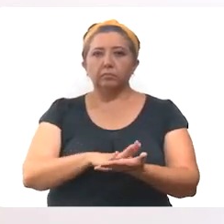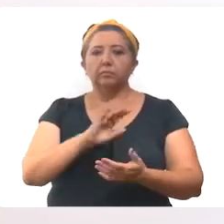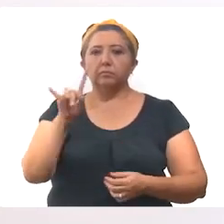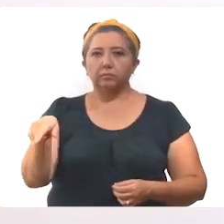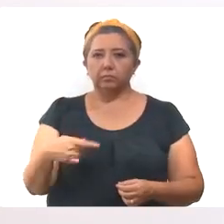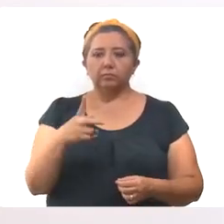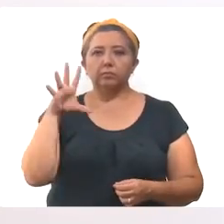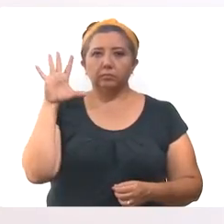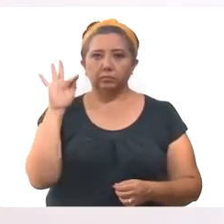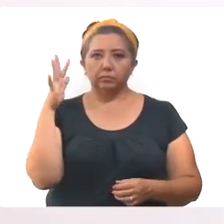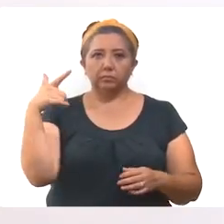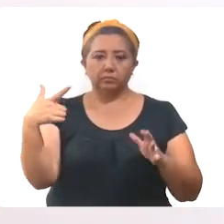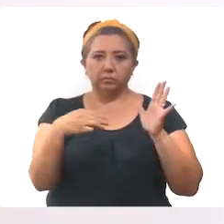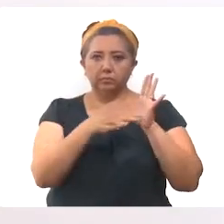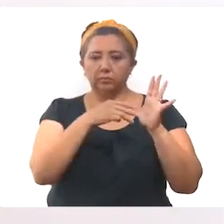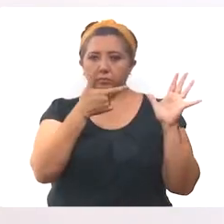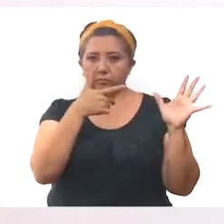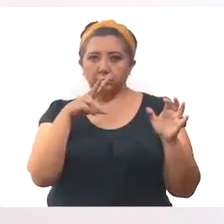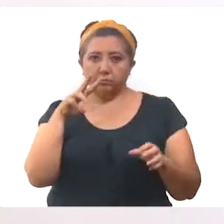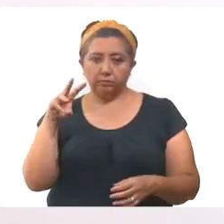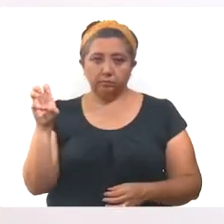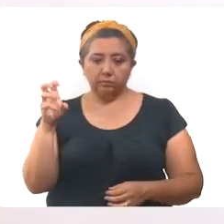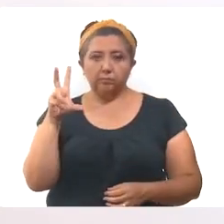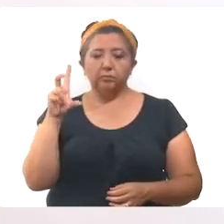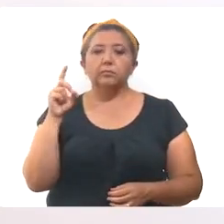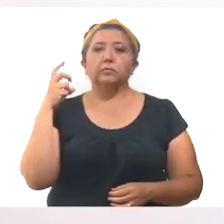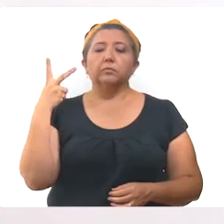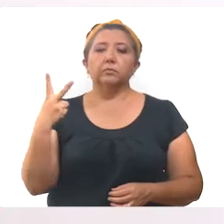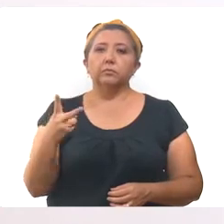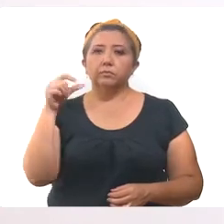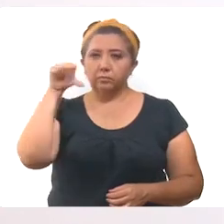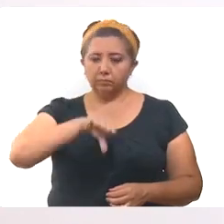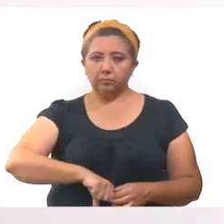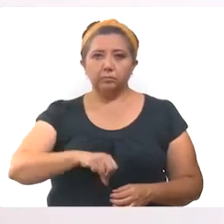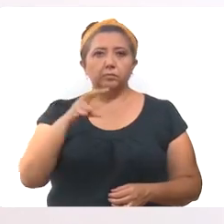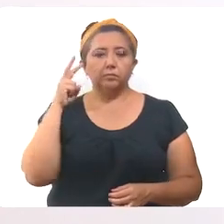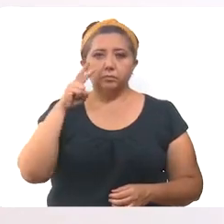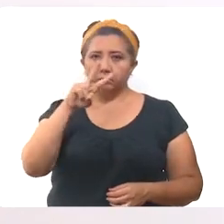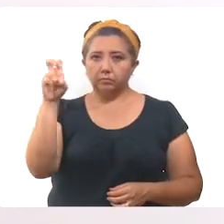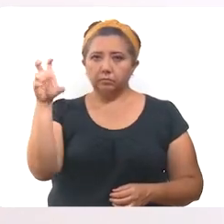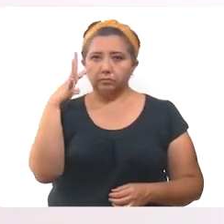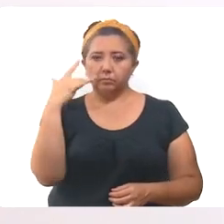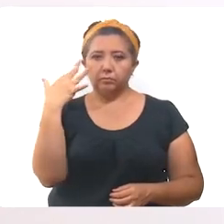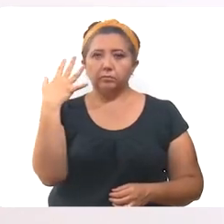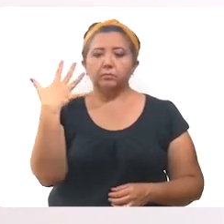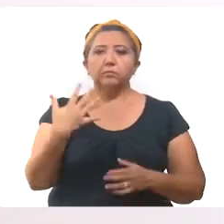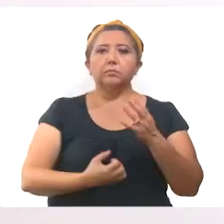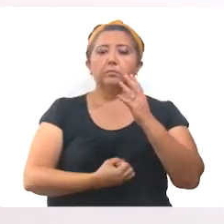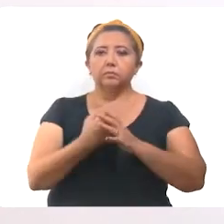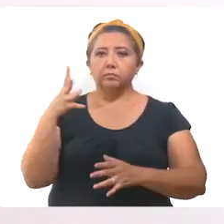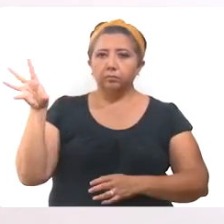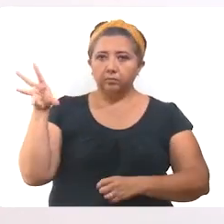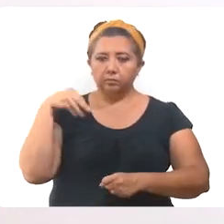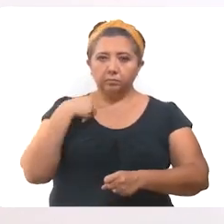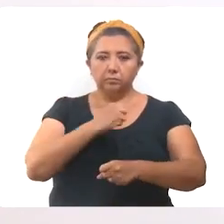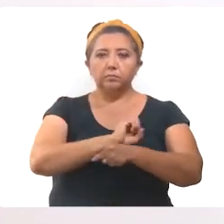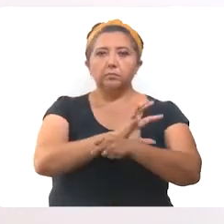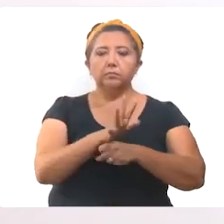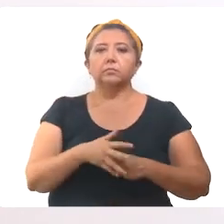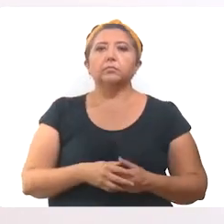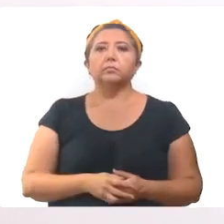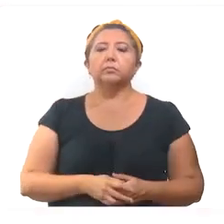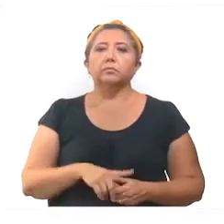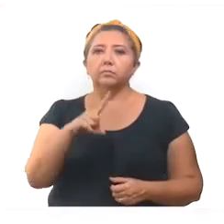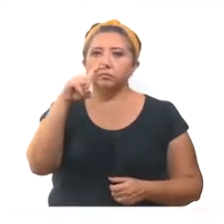contagios registrados, que son 47.332. Hoy se detectaron 255 nuevos contagios de